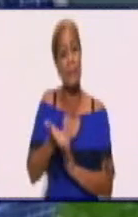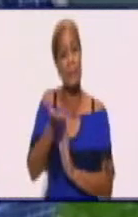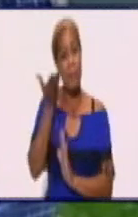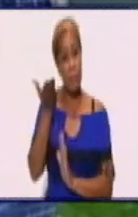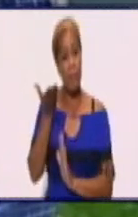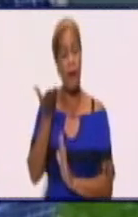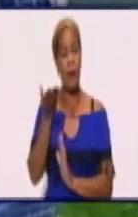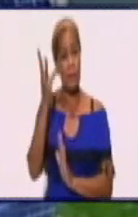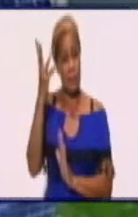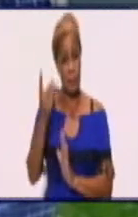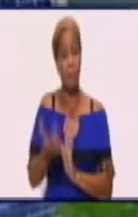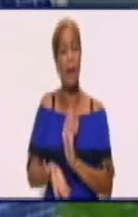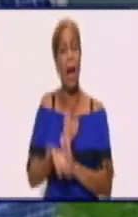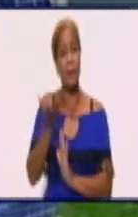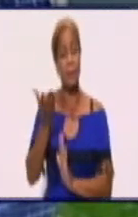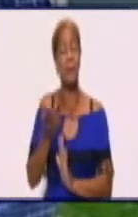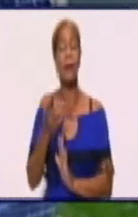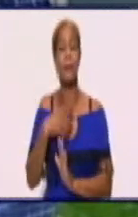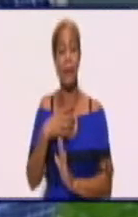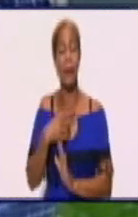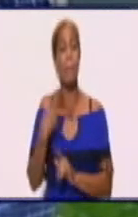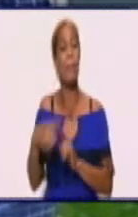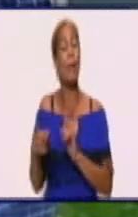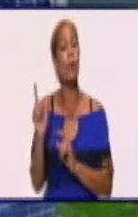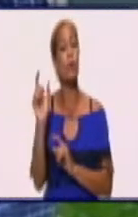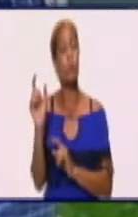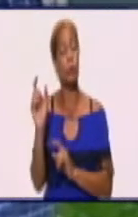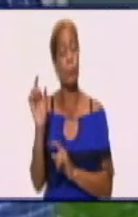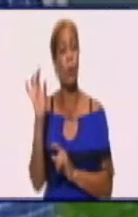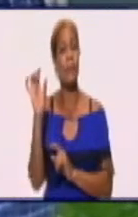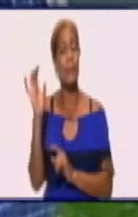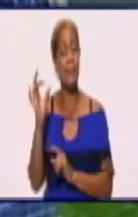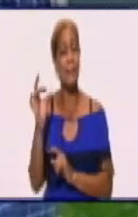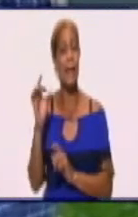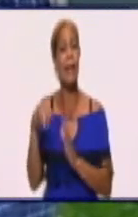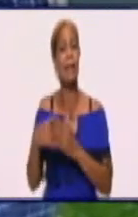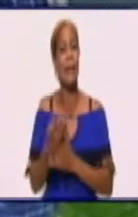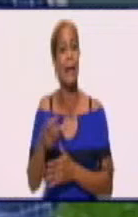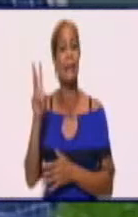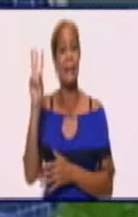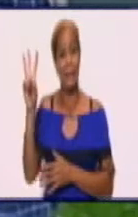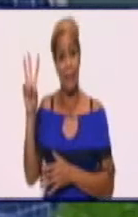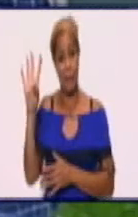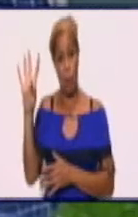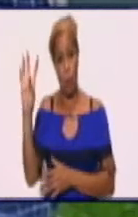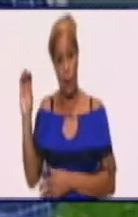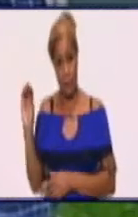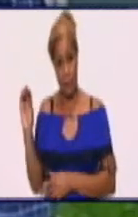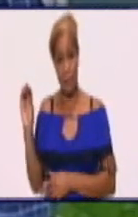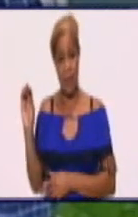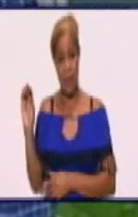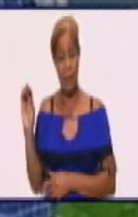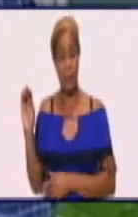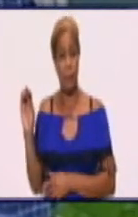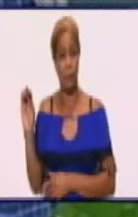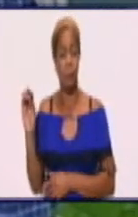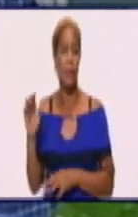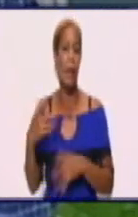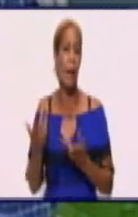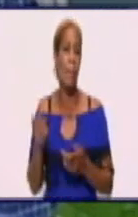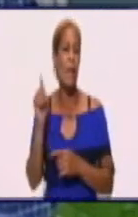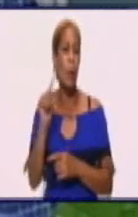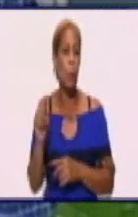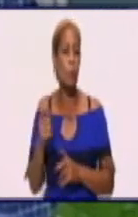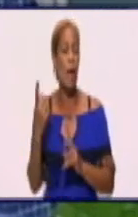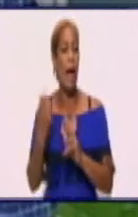los últimos 15 días ha reportado 340 personas Manzanillo. ¿Hay algún evento de transmisión